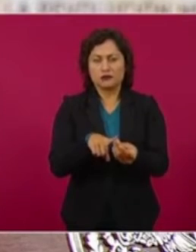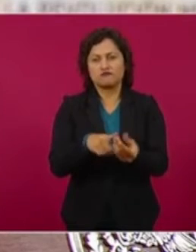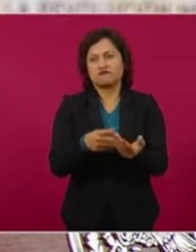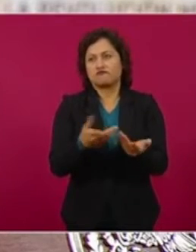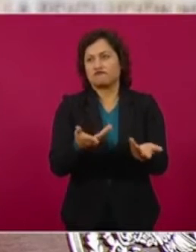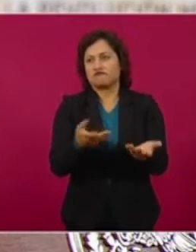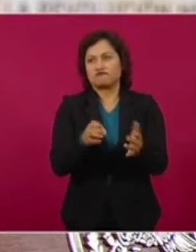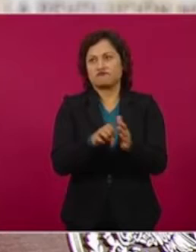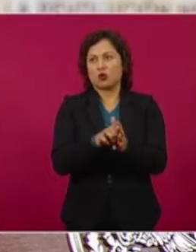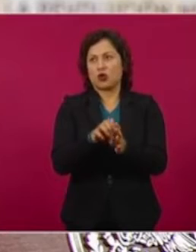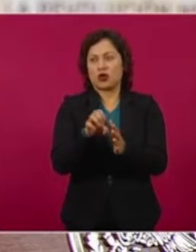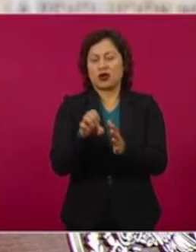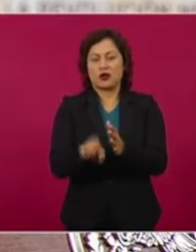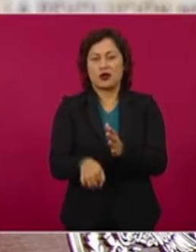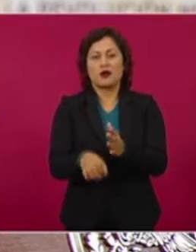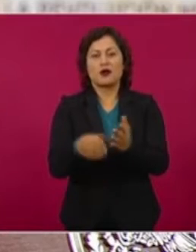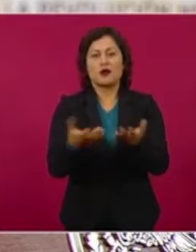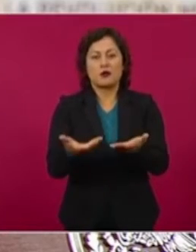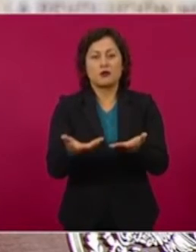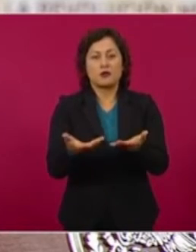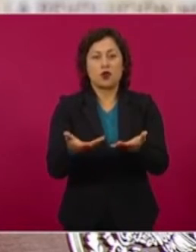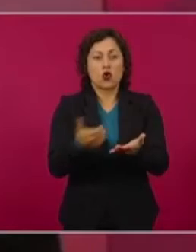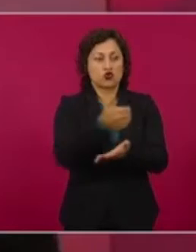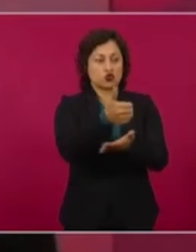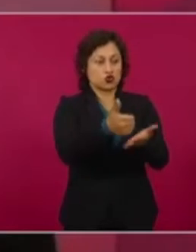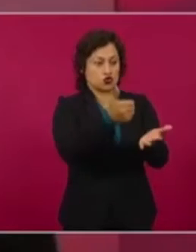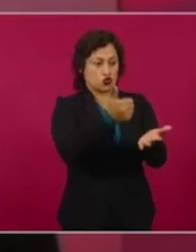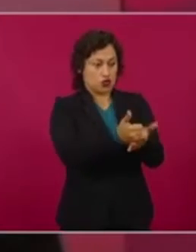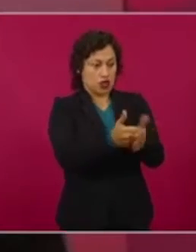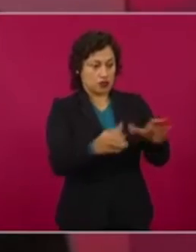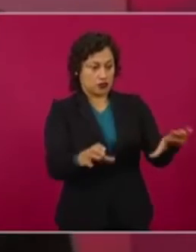hay mucha población,